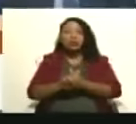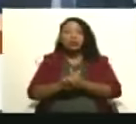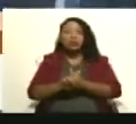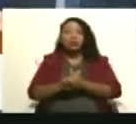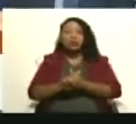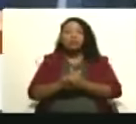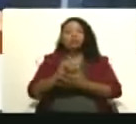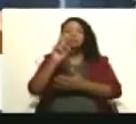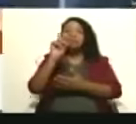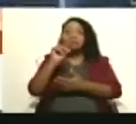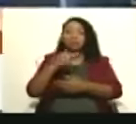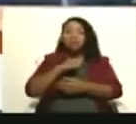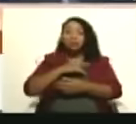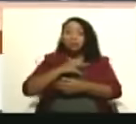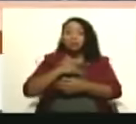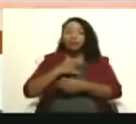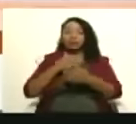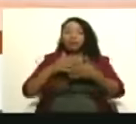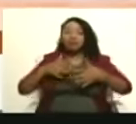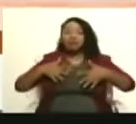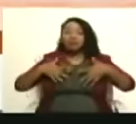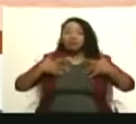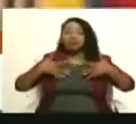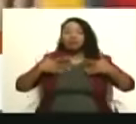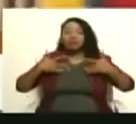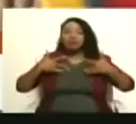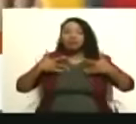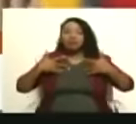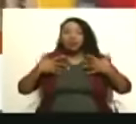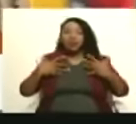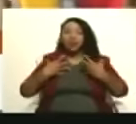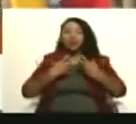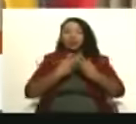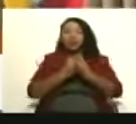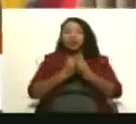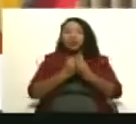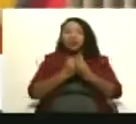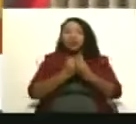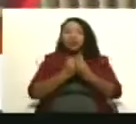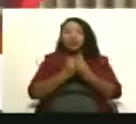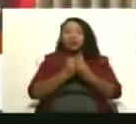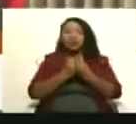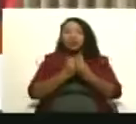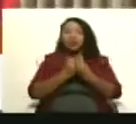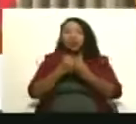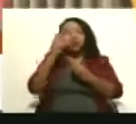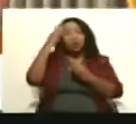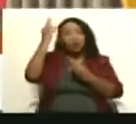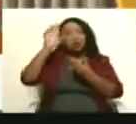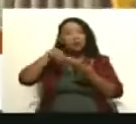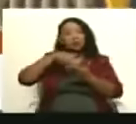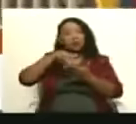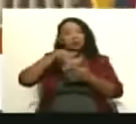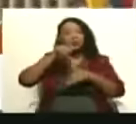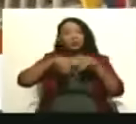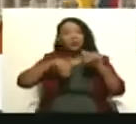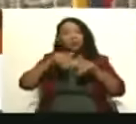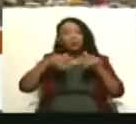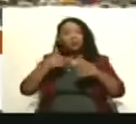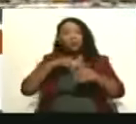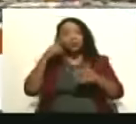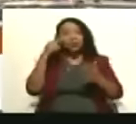Y también nos da alegría, doctor Elvis Amoroso, acompañar al Consejo Nacional Electoral, que lo hemos